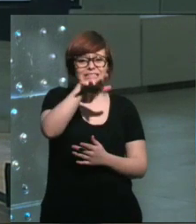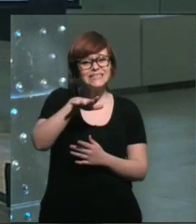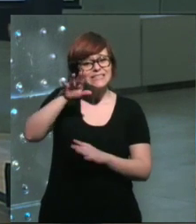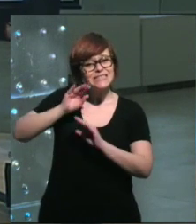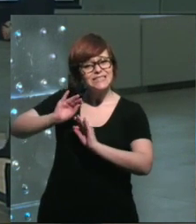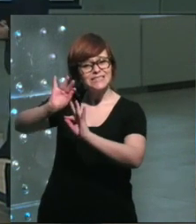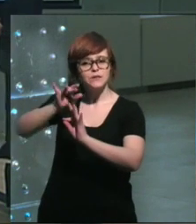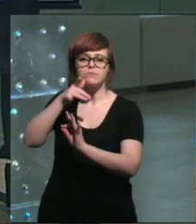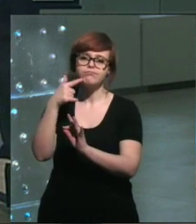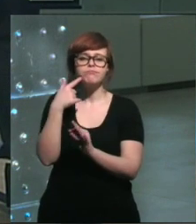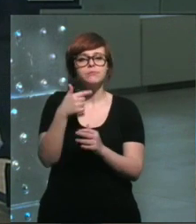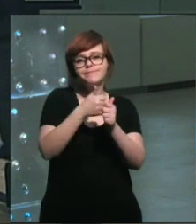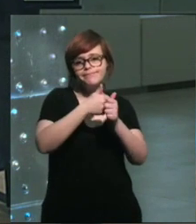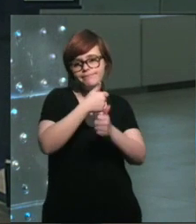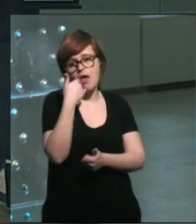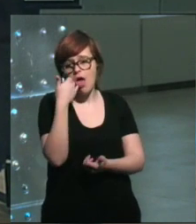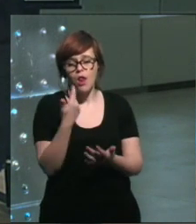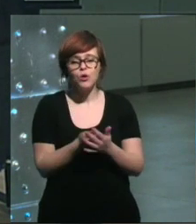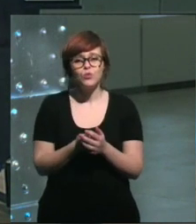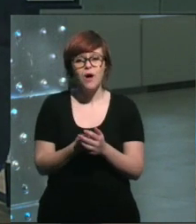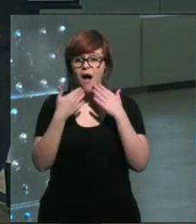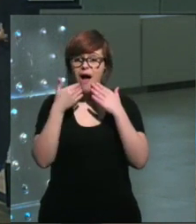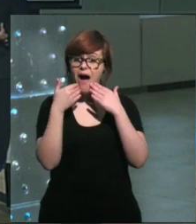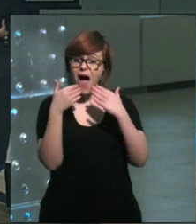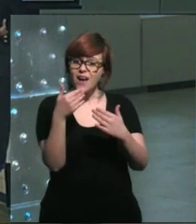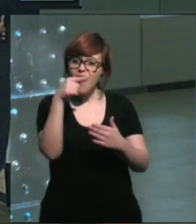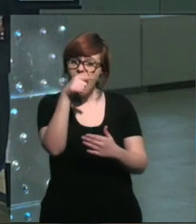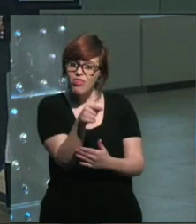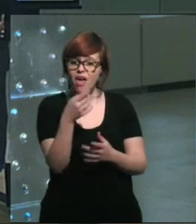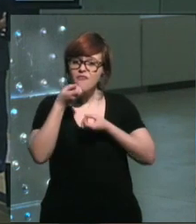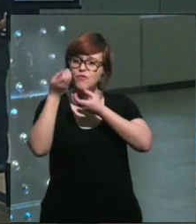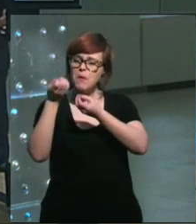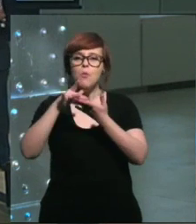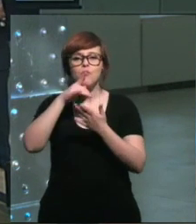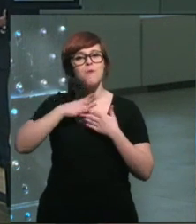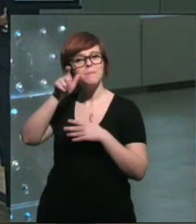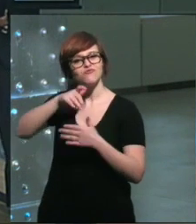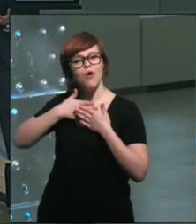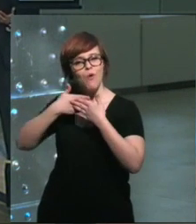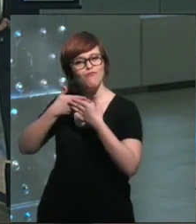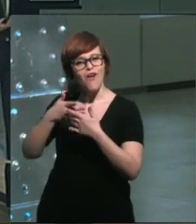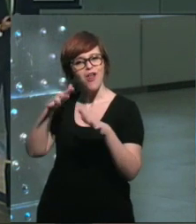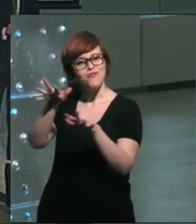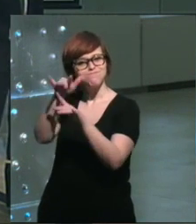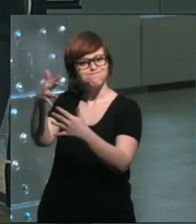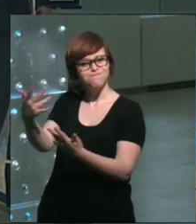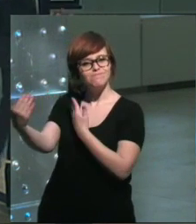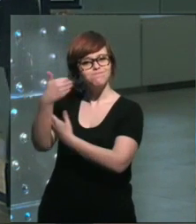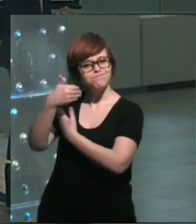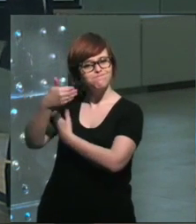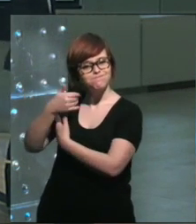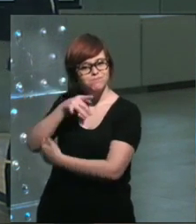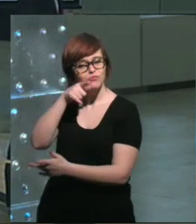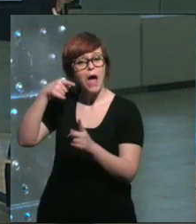permitía reclutar a voluntarios. Y era francamente interesante, podías en nuestra base de datos encontrar a gente en tu